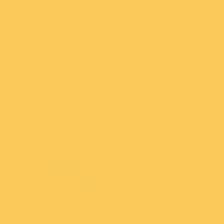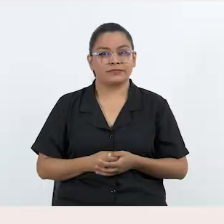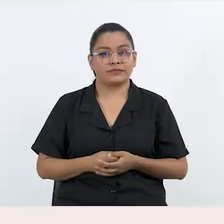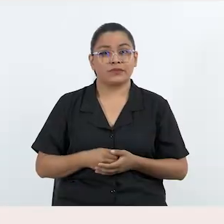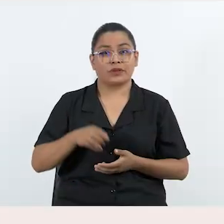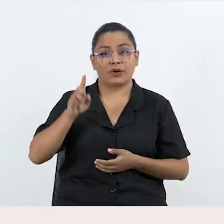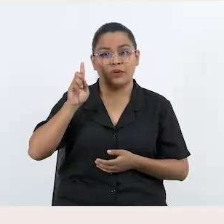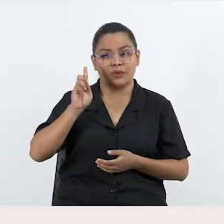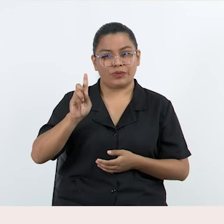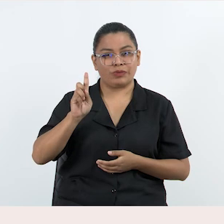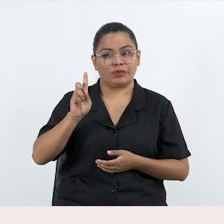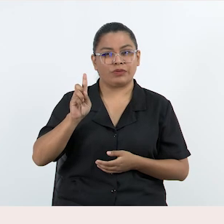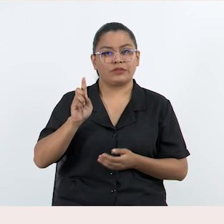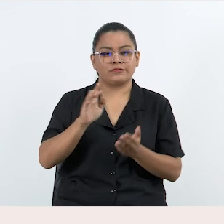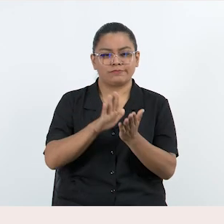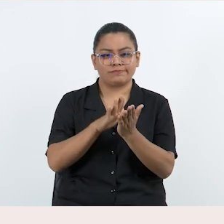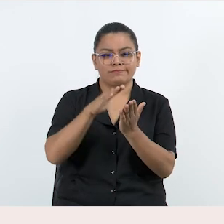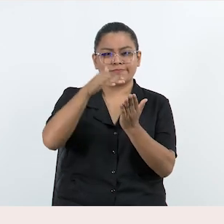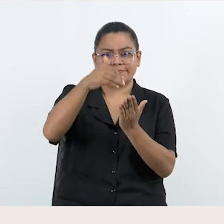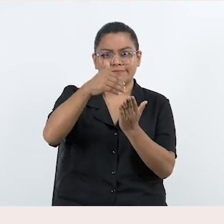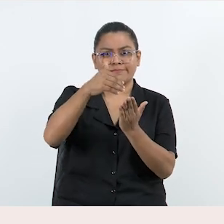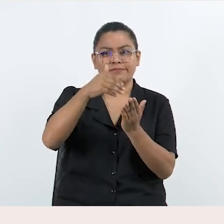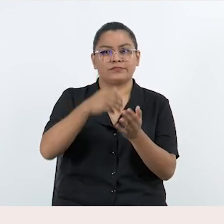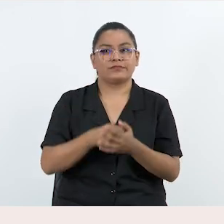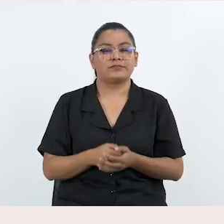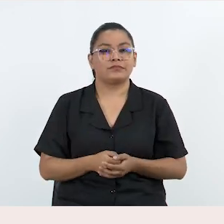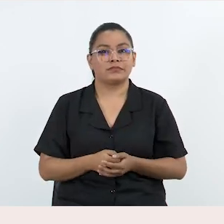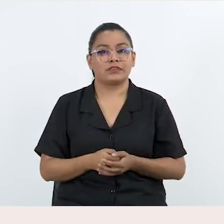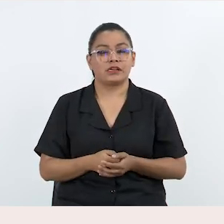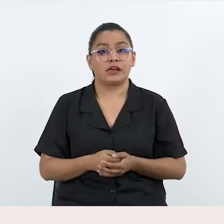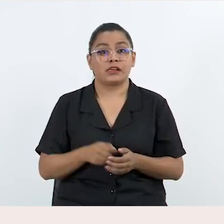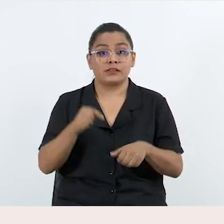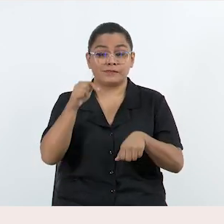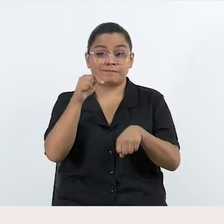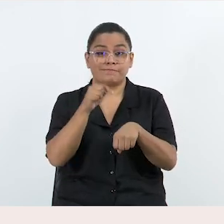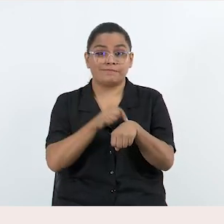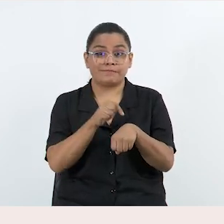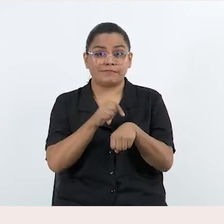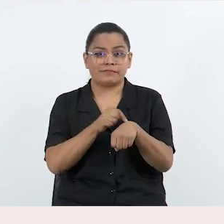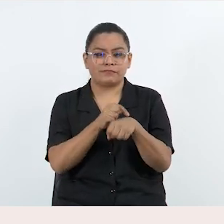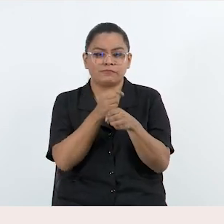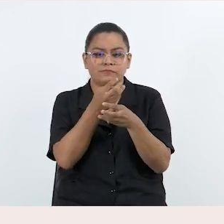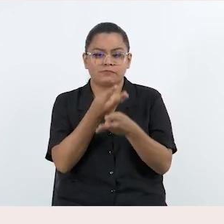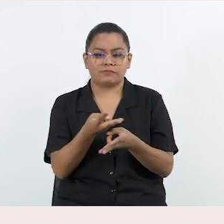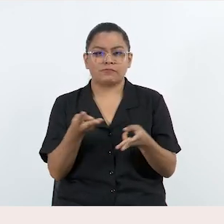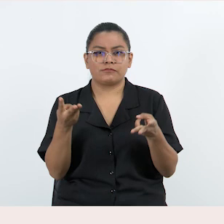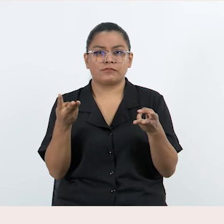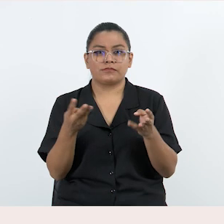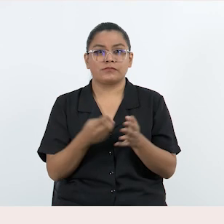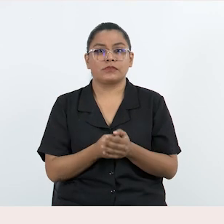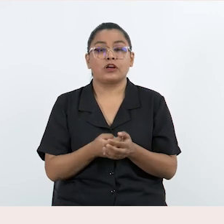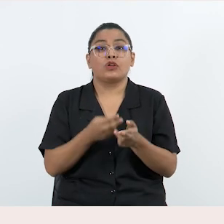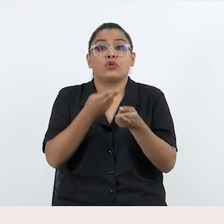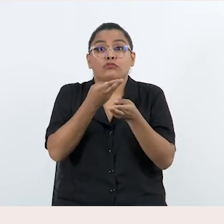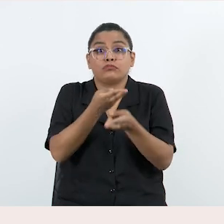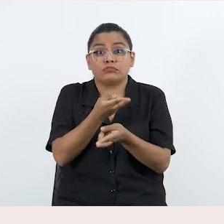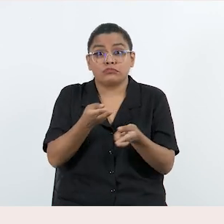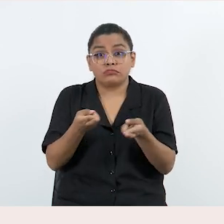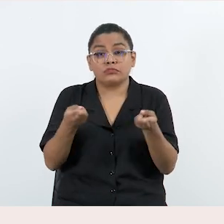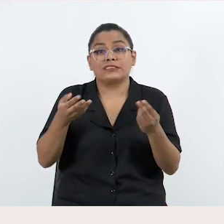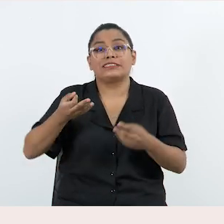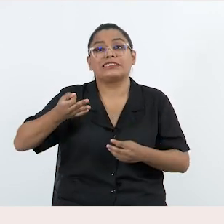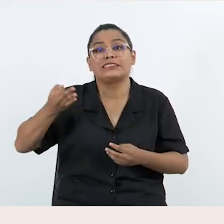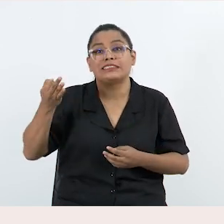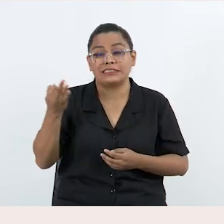Paso 1. Planificación. Tiene en cuenta el tiempo los materiales y los recursos